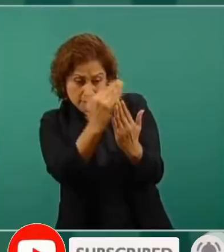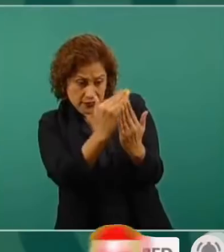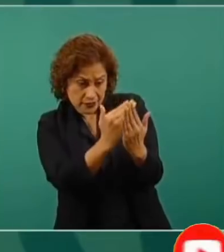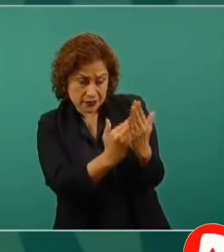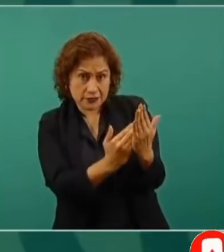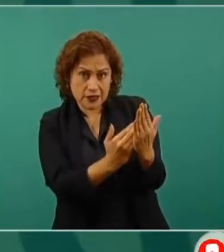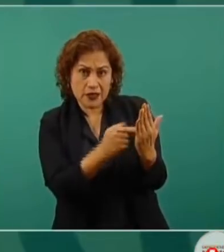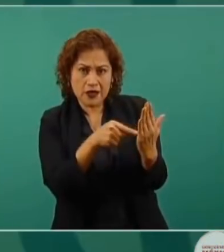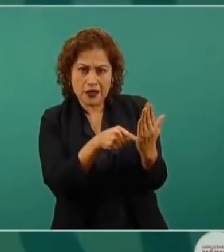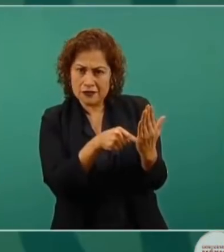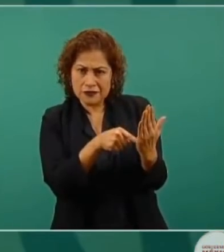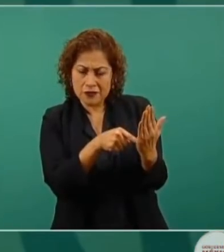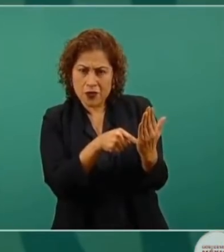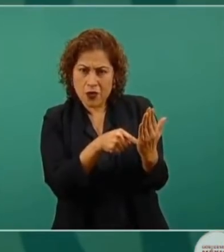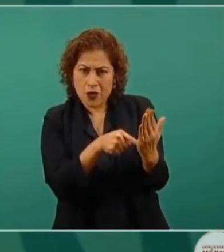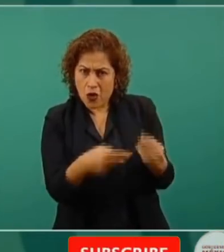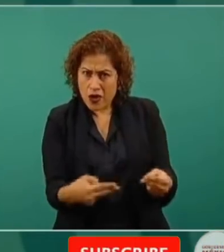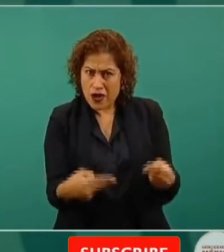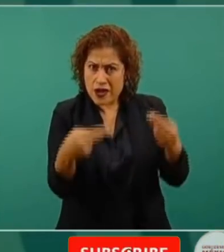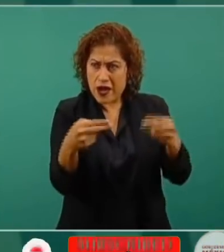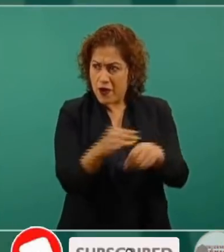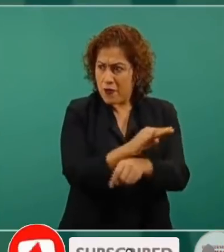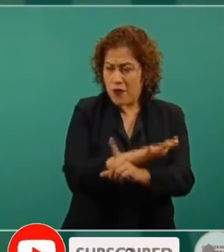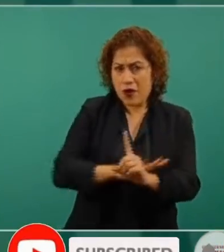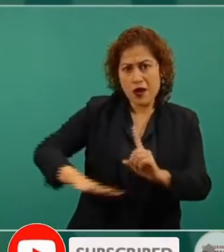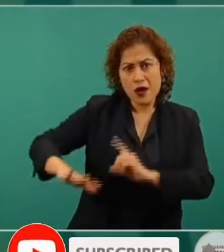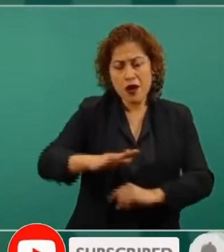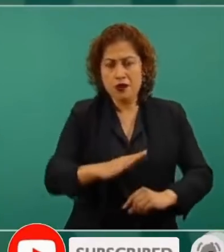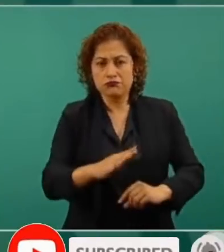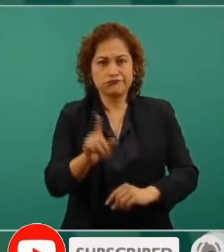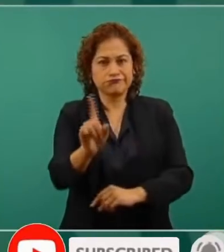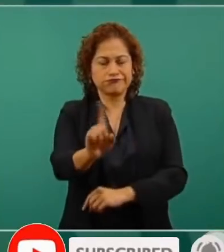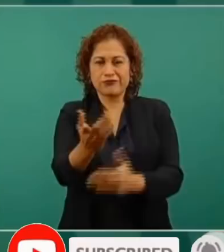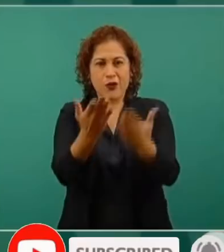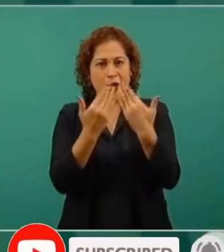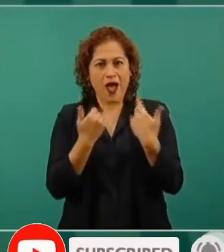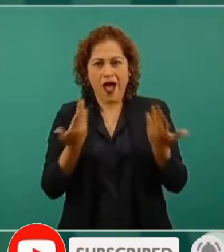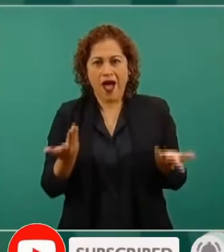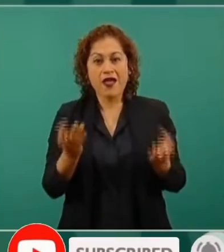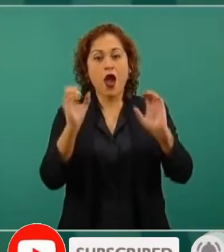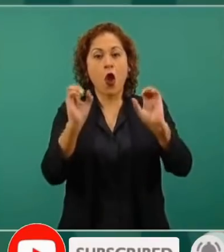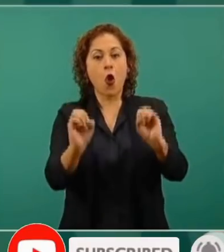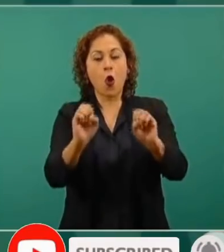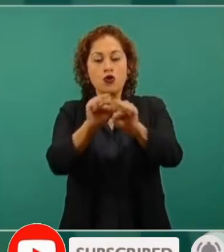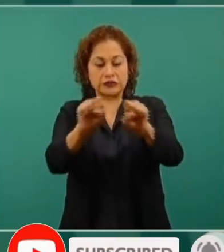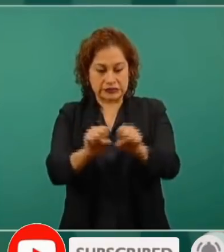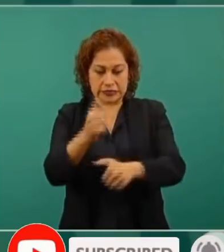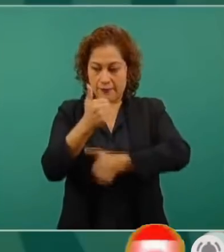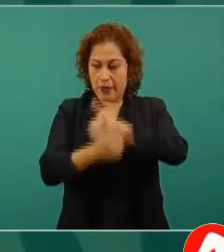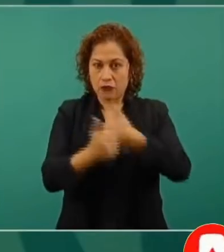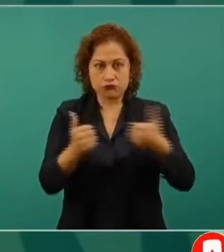con un mercado, no tiene ninguna relación con un sistema de competencia, es un sistema de